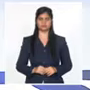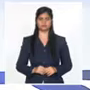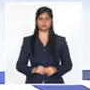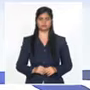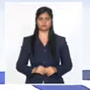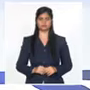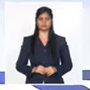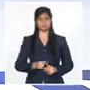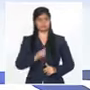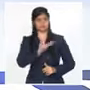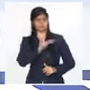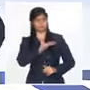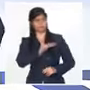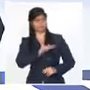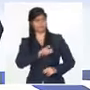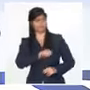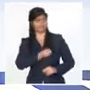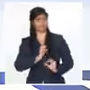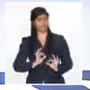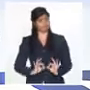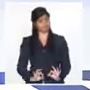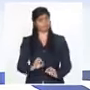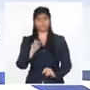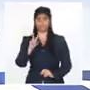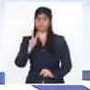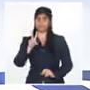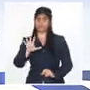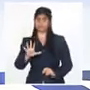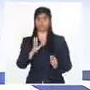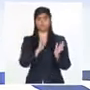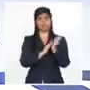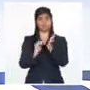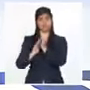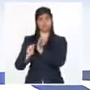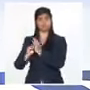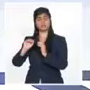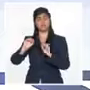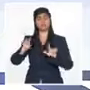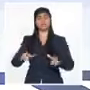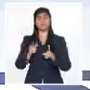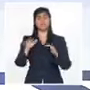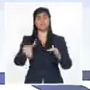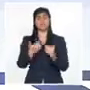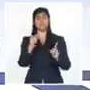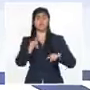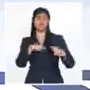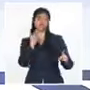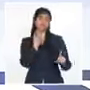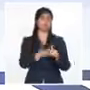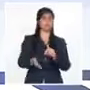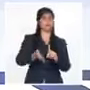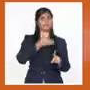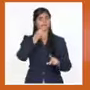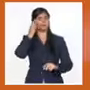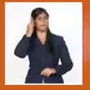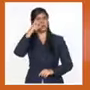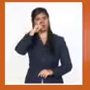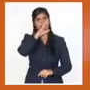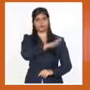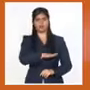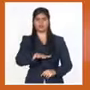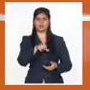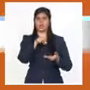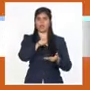proceso el 25 de cada mes se conmemora el día naranja una jornada contra la violencia a la mujer y las niñas la campaña Busca